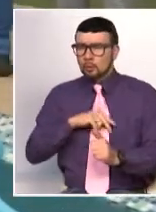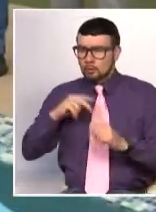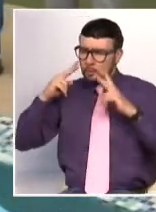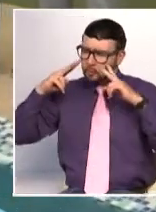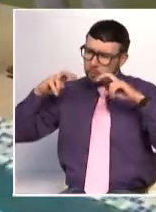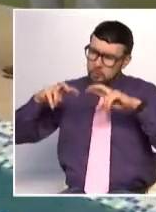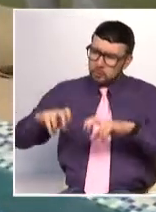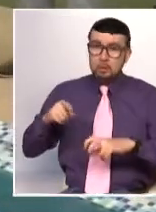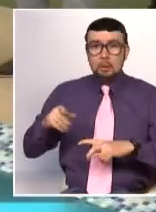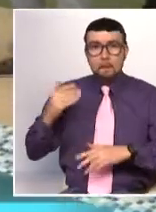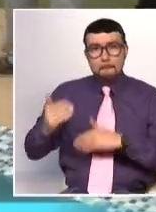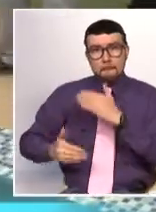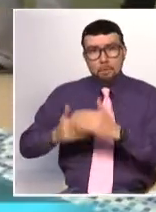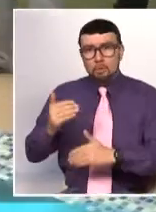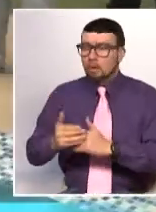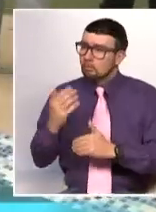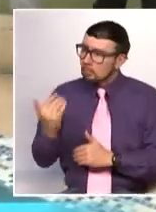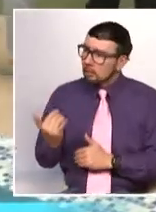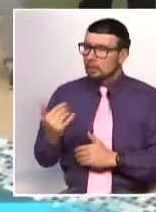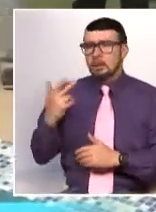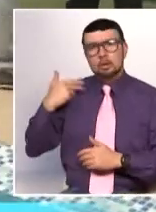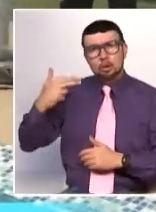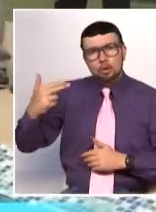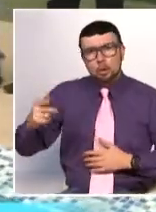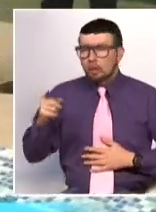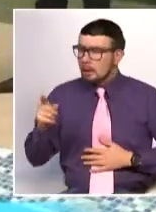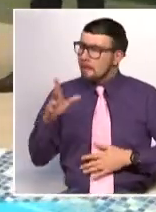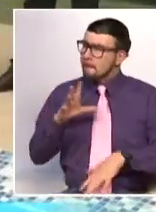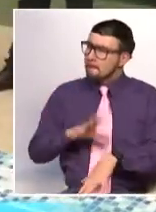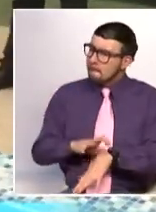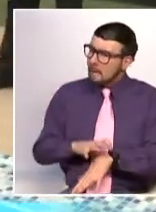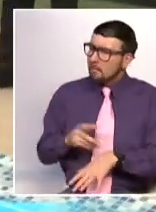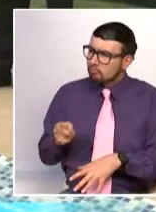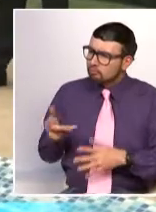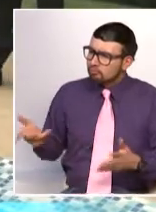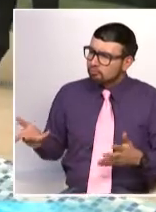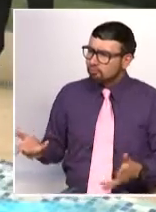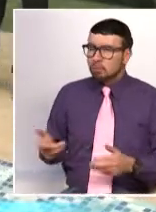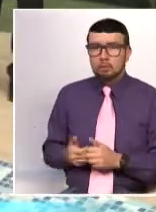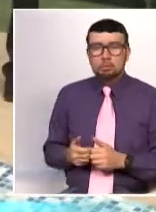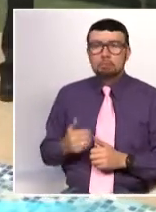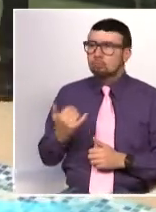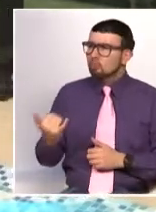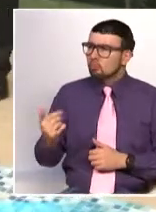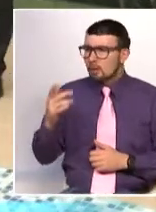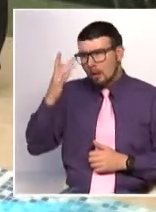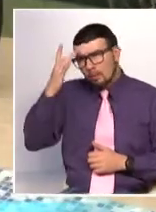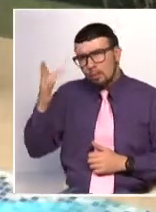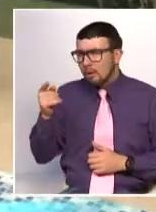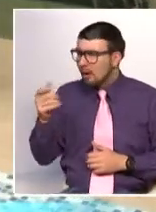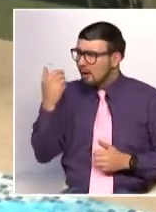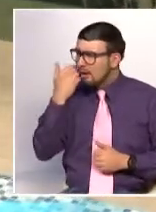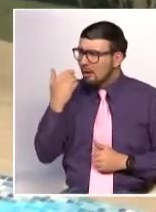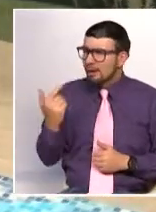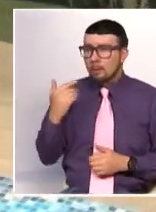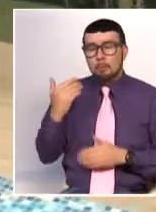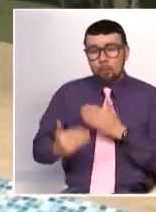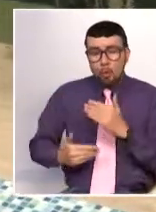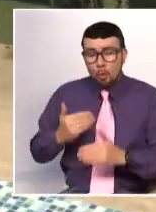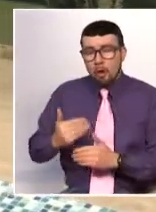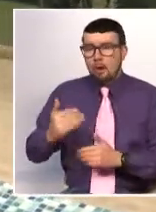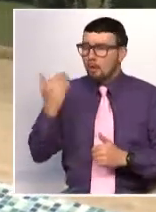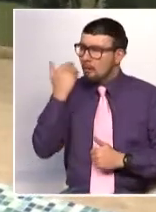proceso de elaboración de la historia clínica qué factores son los que inducen al proceso de la enfermedad